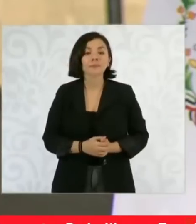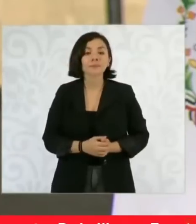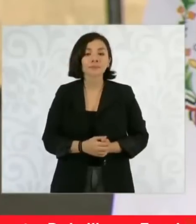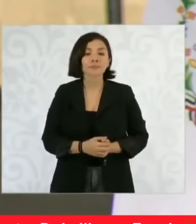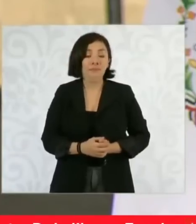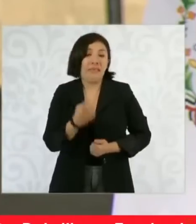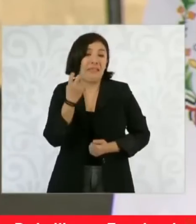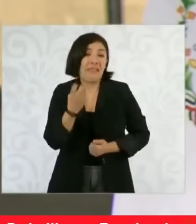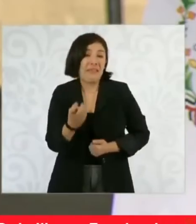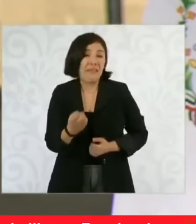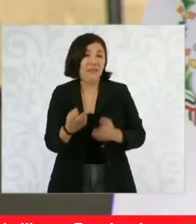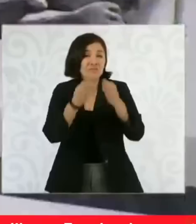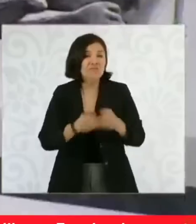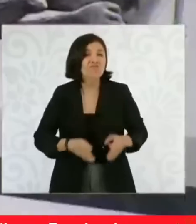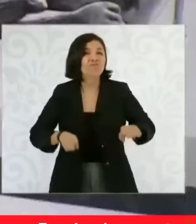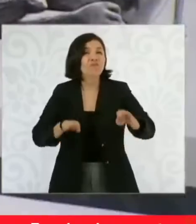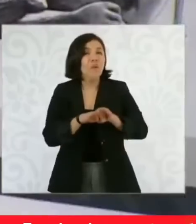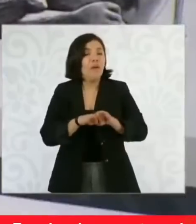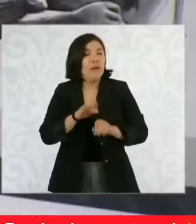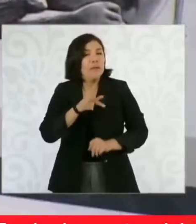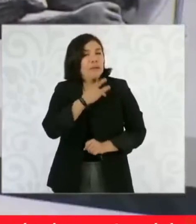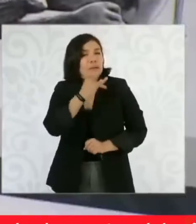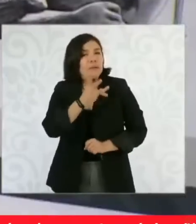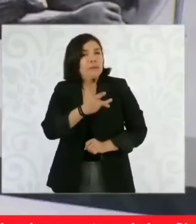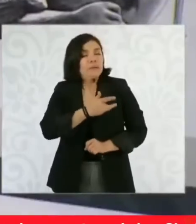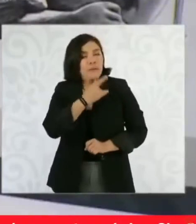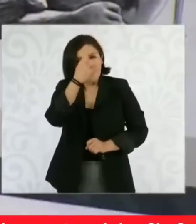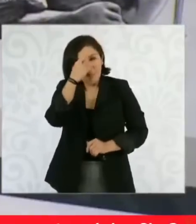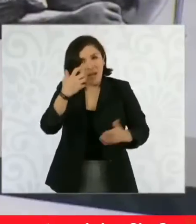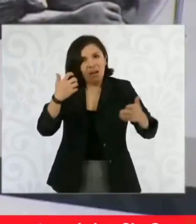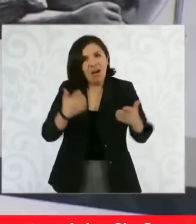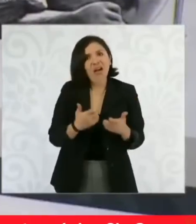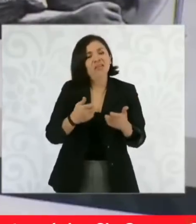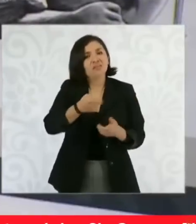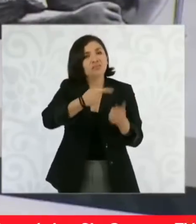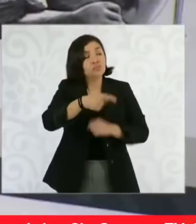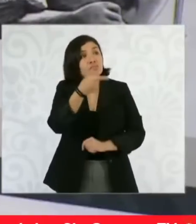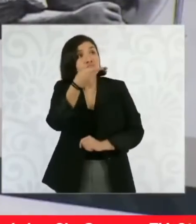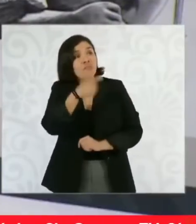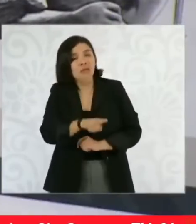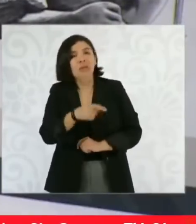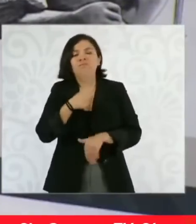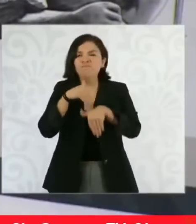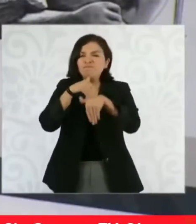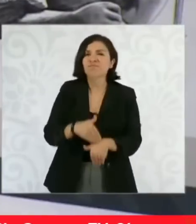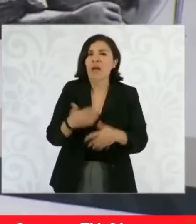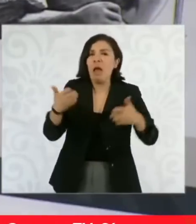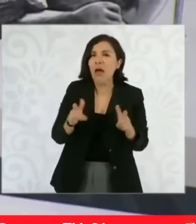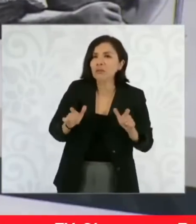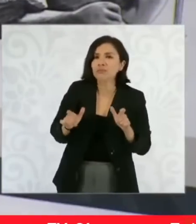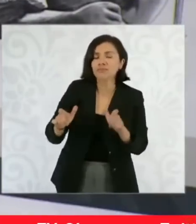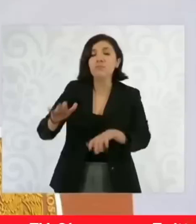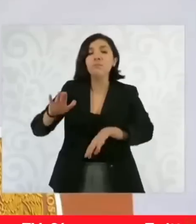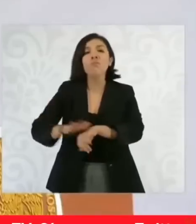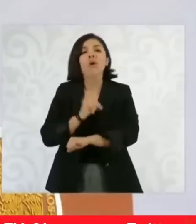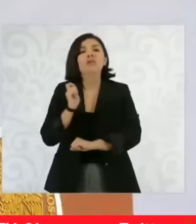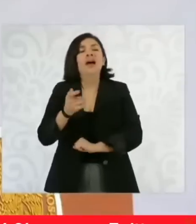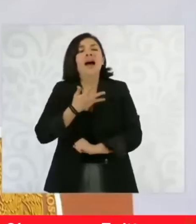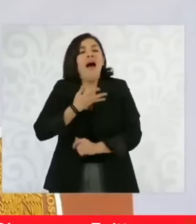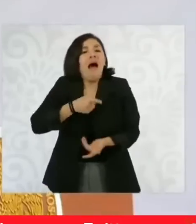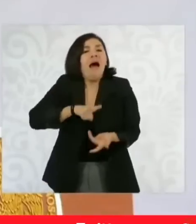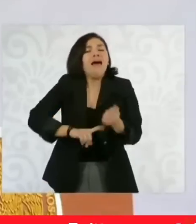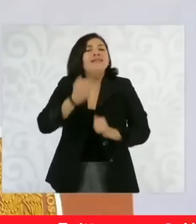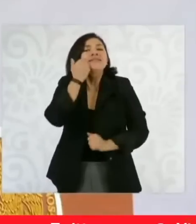Esa es la esencia y el sentir que nos guía en cada misión encomendada, porque llevamos en nuestro gen